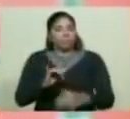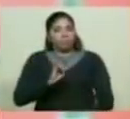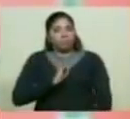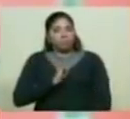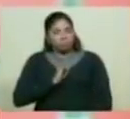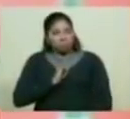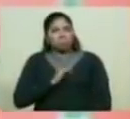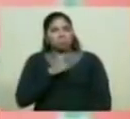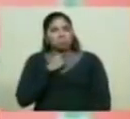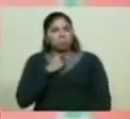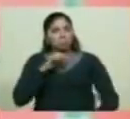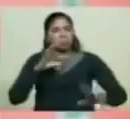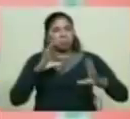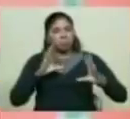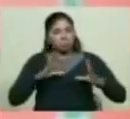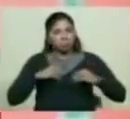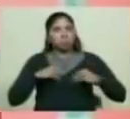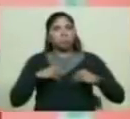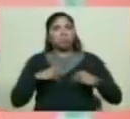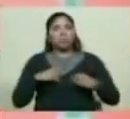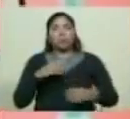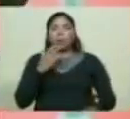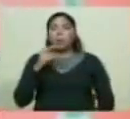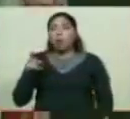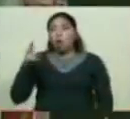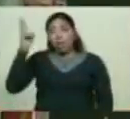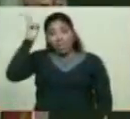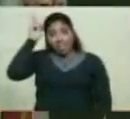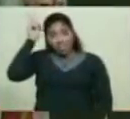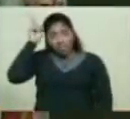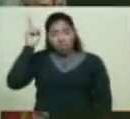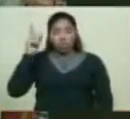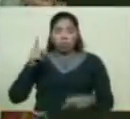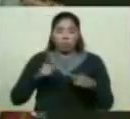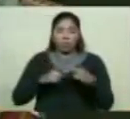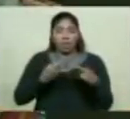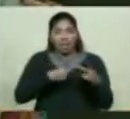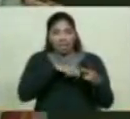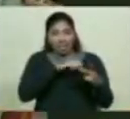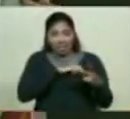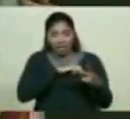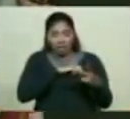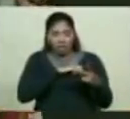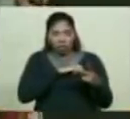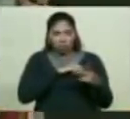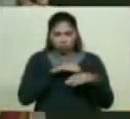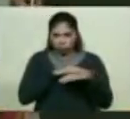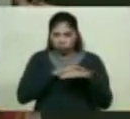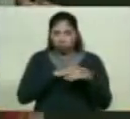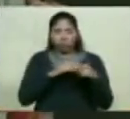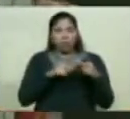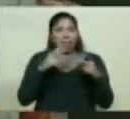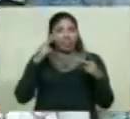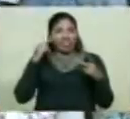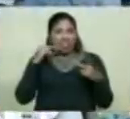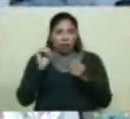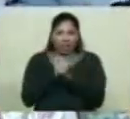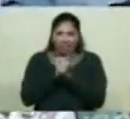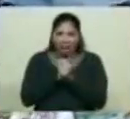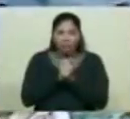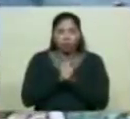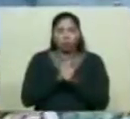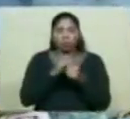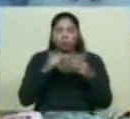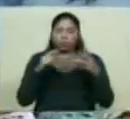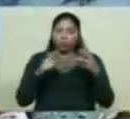independencia si los indios si los esclavizados afrodescendientes si el pueblo de a